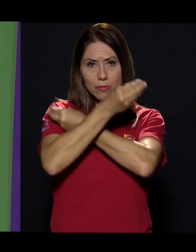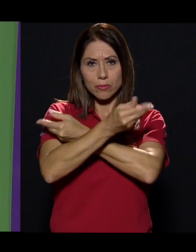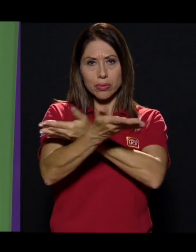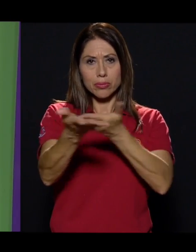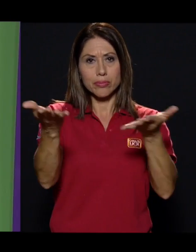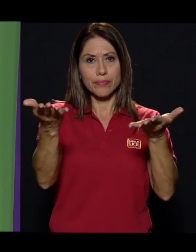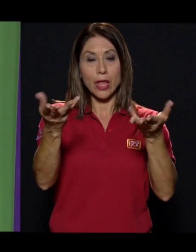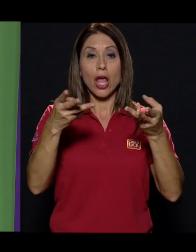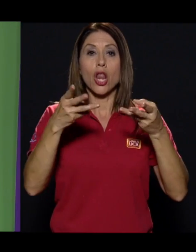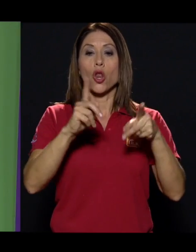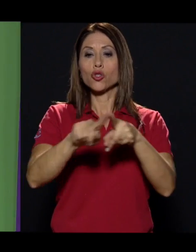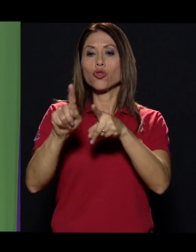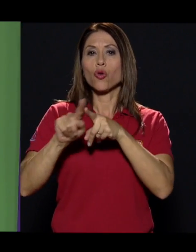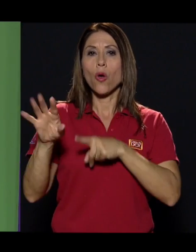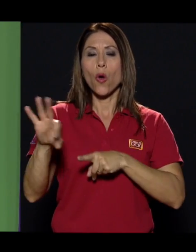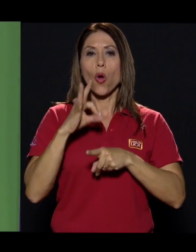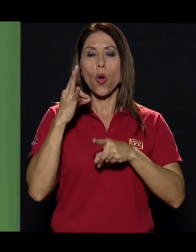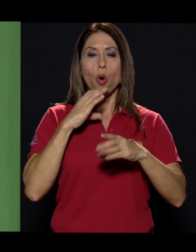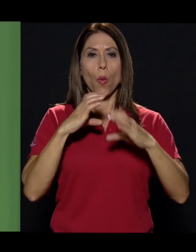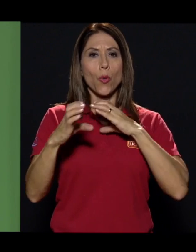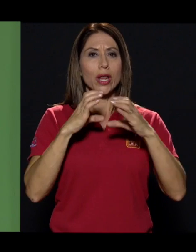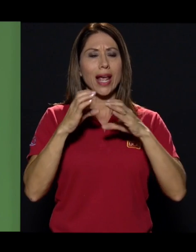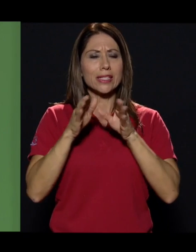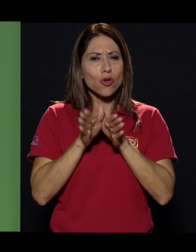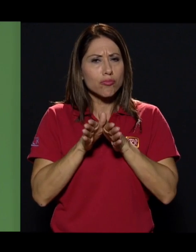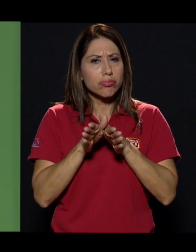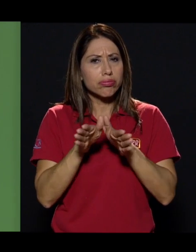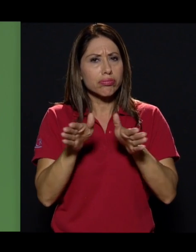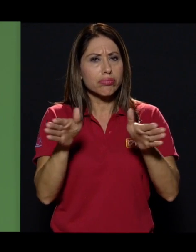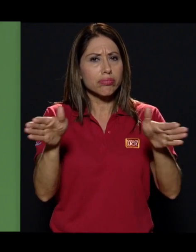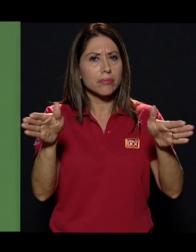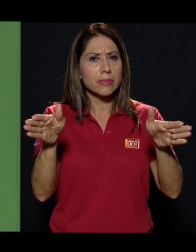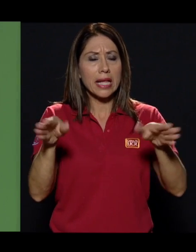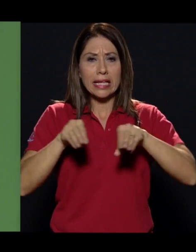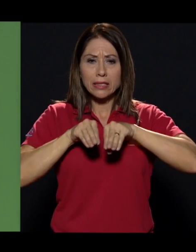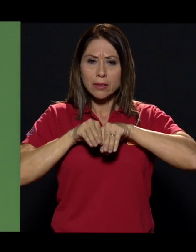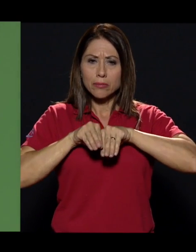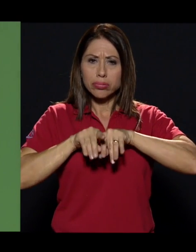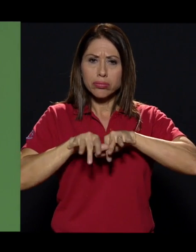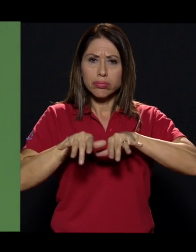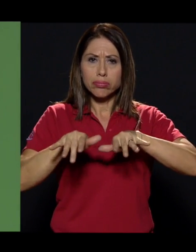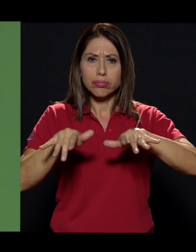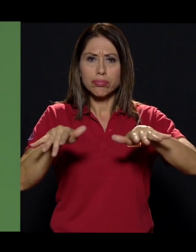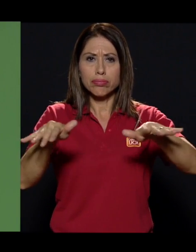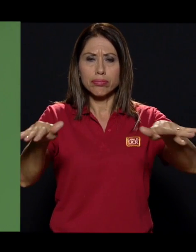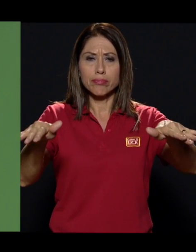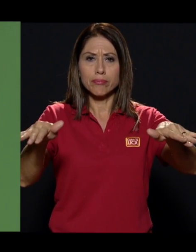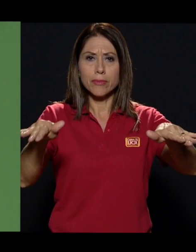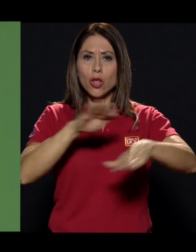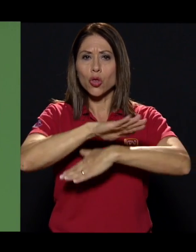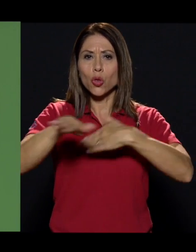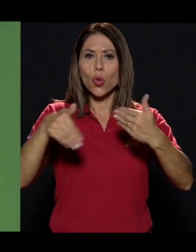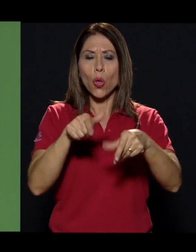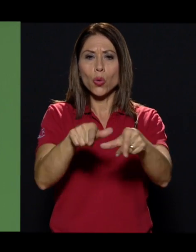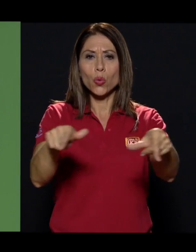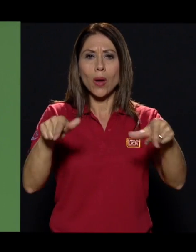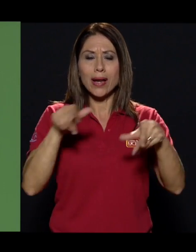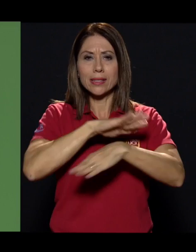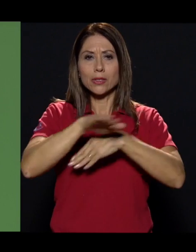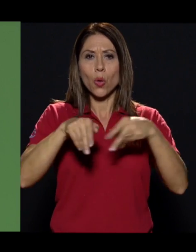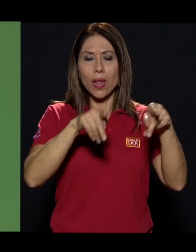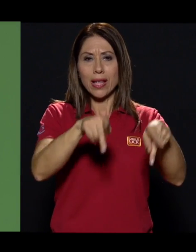¿verdad? Los medios de comunicación masiva llegan a todos los lugares, a todas las poblaciones,